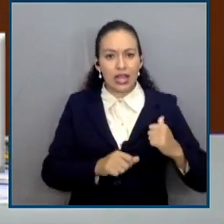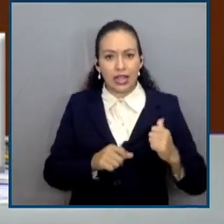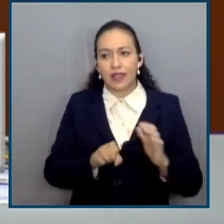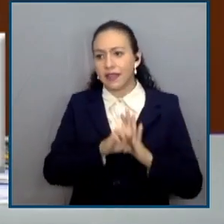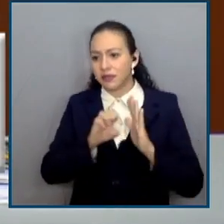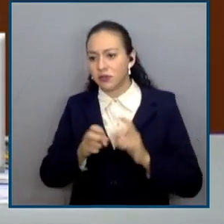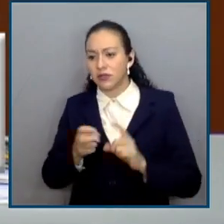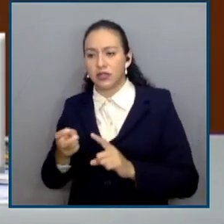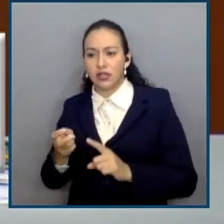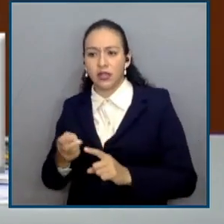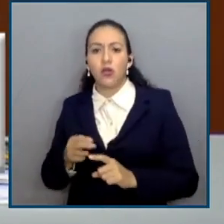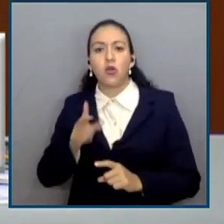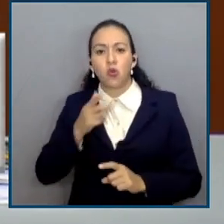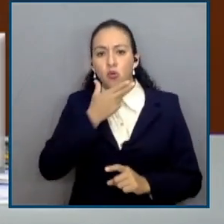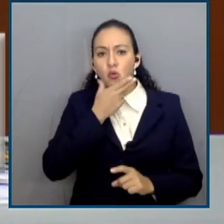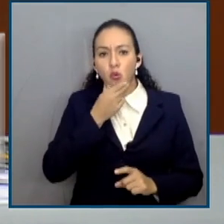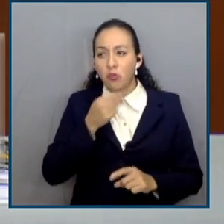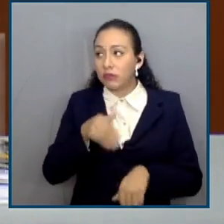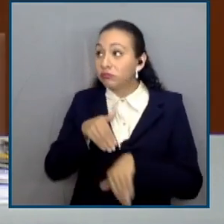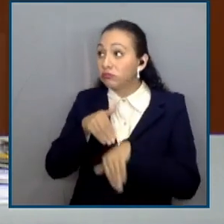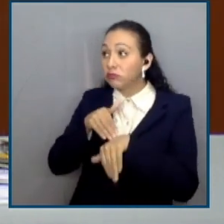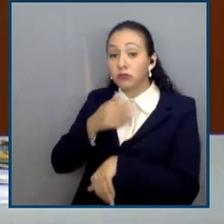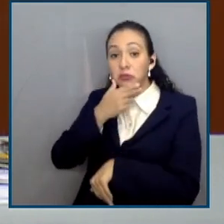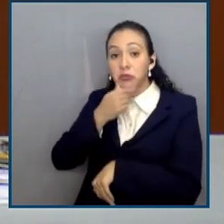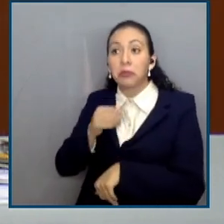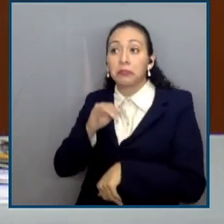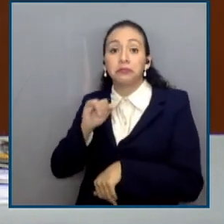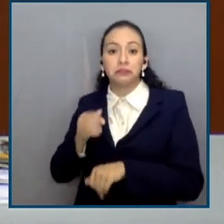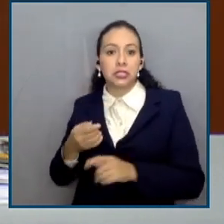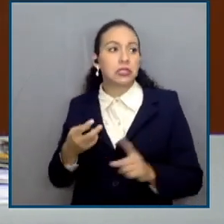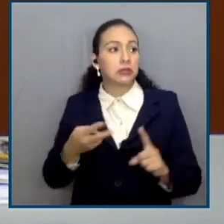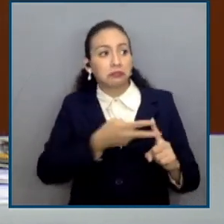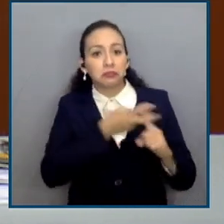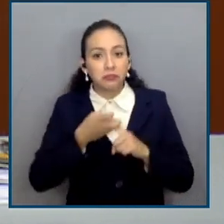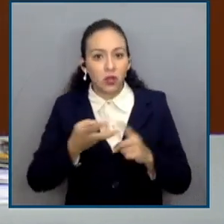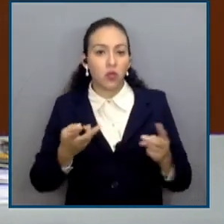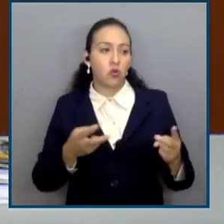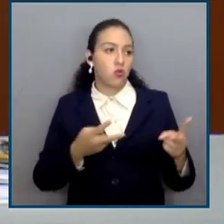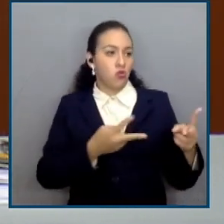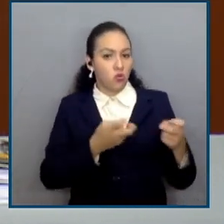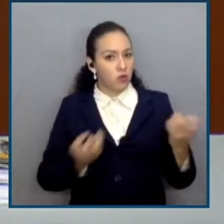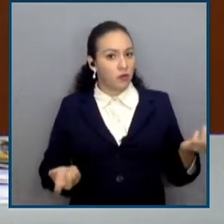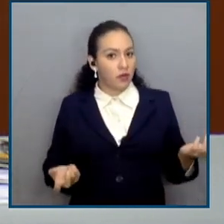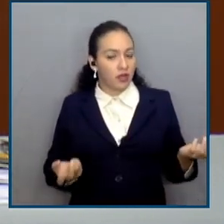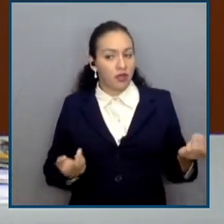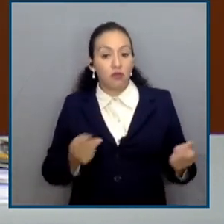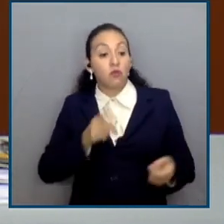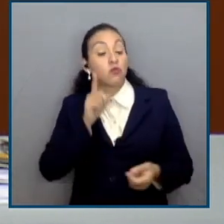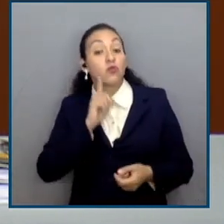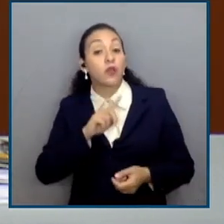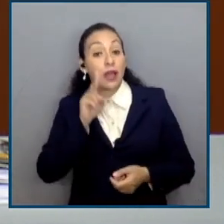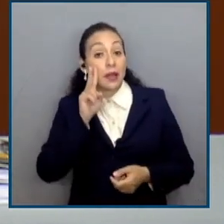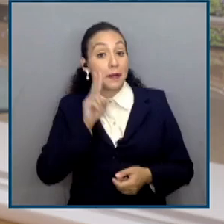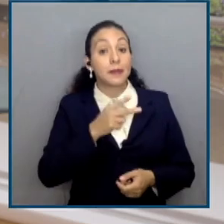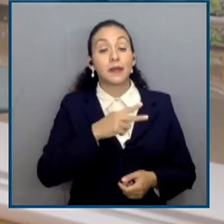las convocaron para esas situaciones, mujeres que son pobres,